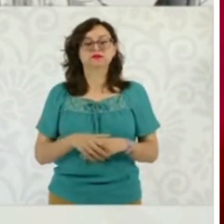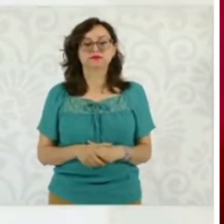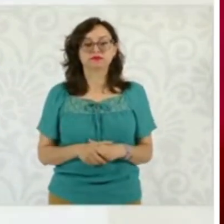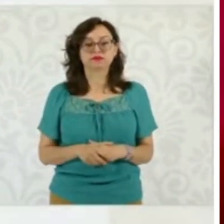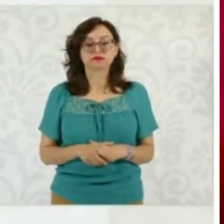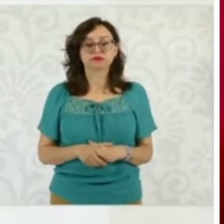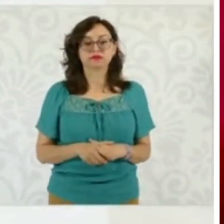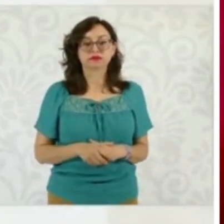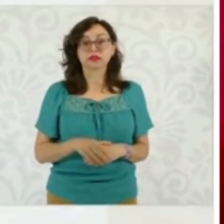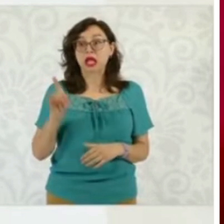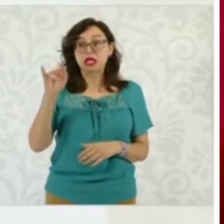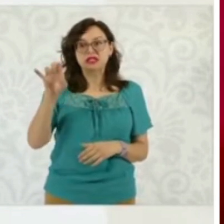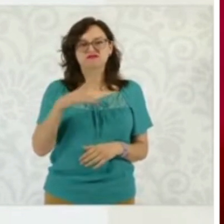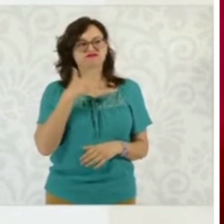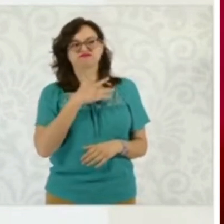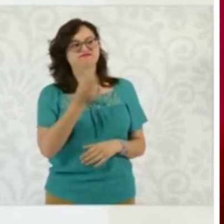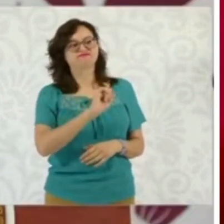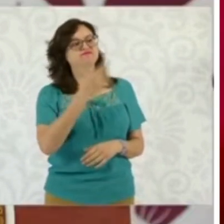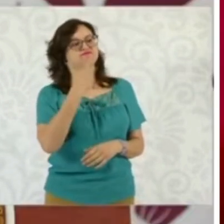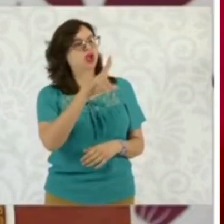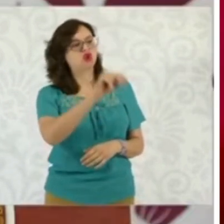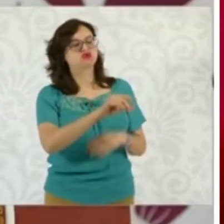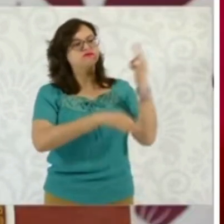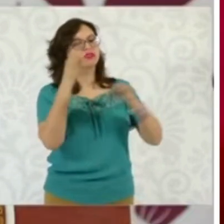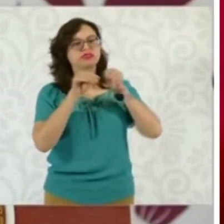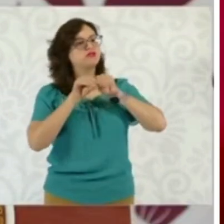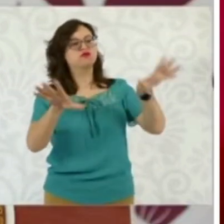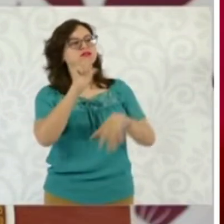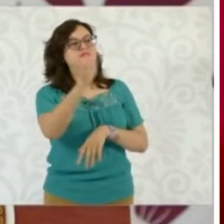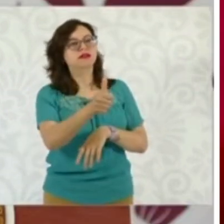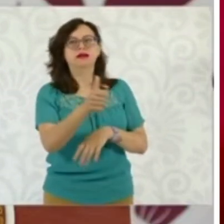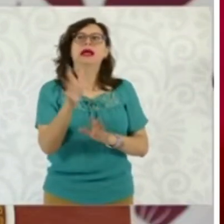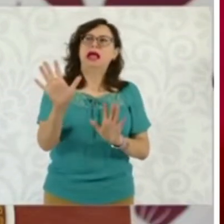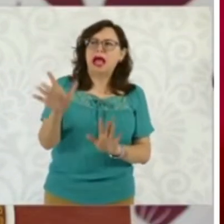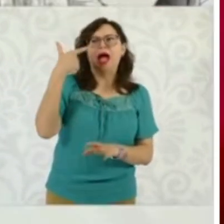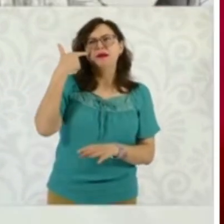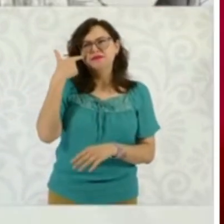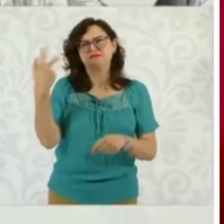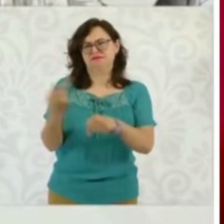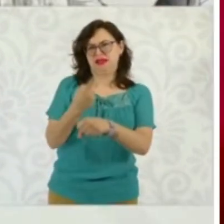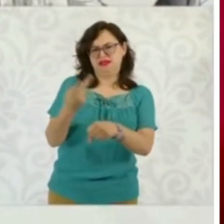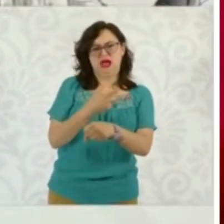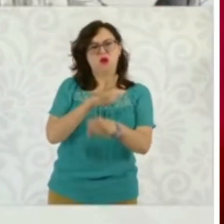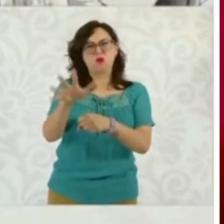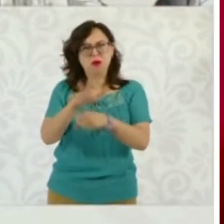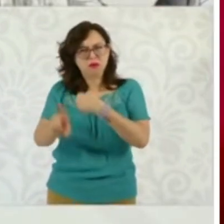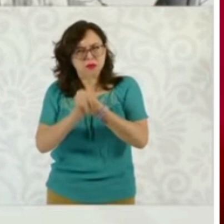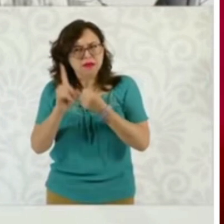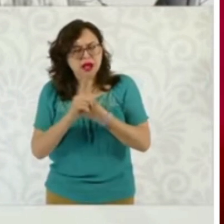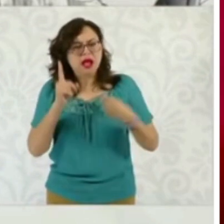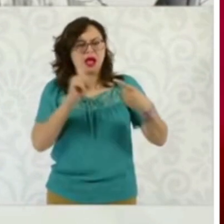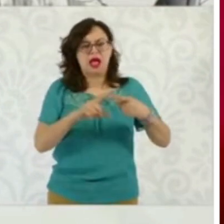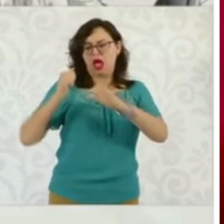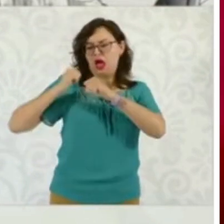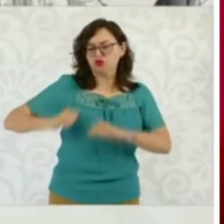Y bueno, si nos llega la notificación, de todas maneras, pues vamos a acudir al tribunal, porque creemos que es importante que el Poder Ejecutivo, el Poder Legislativo,